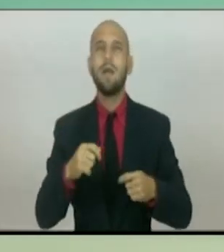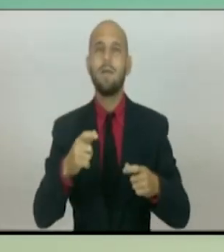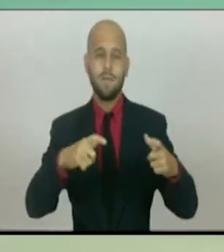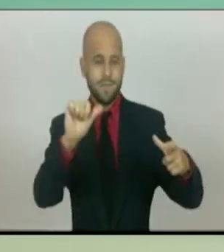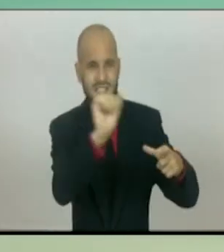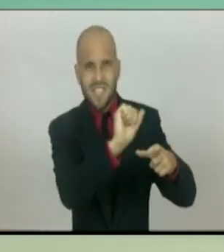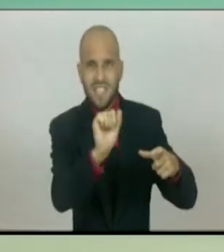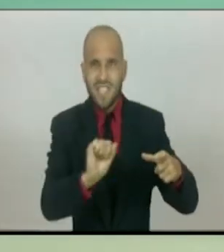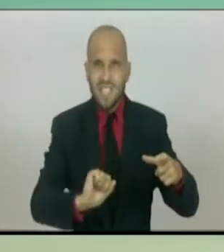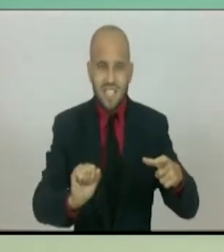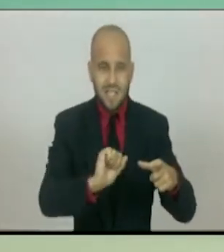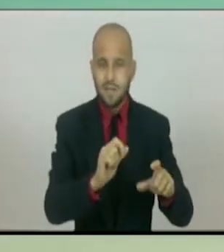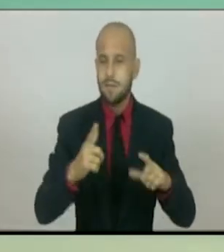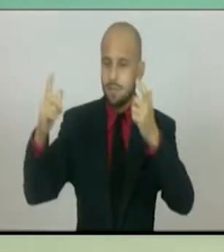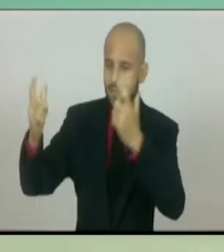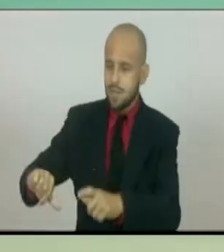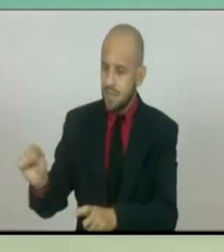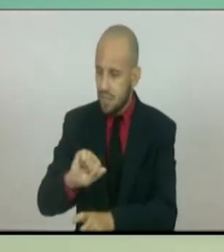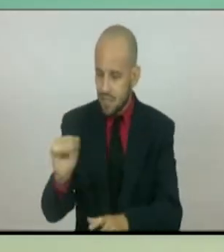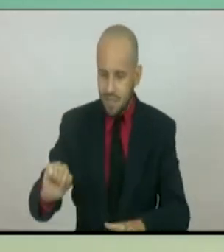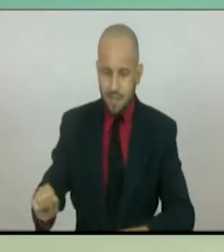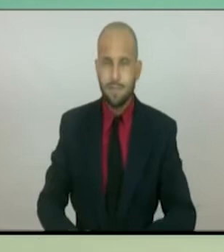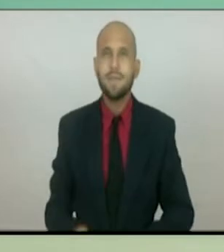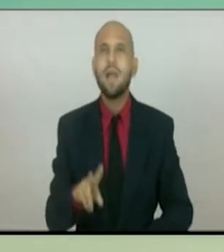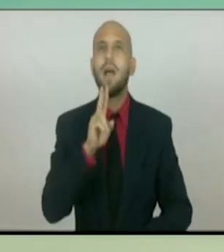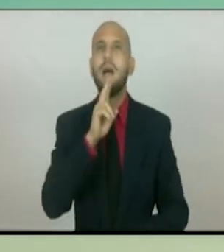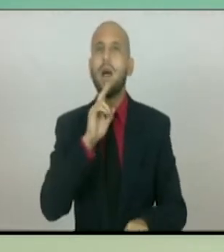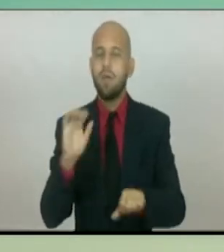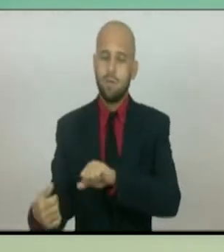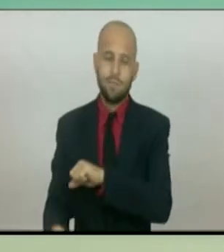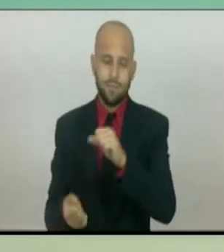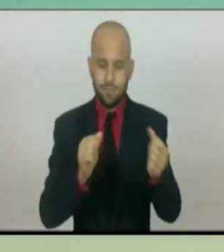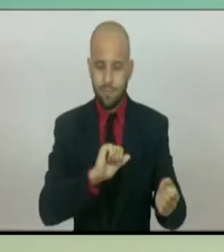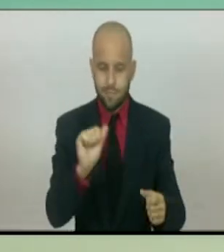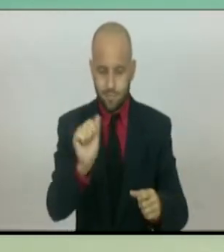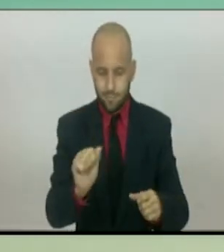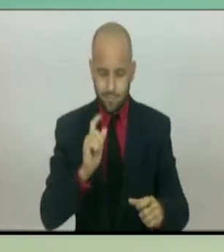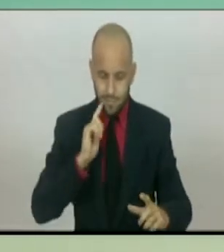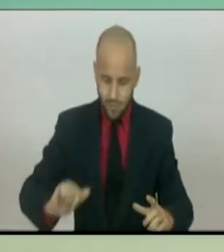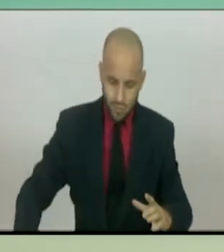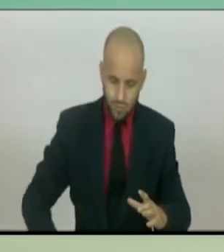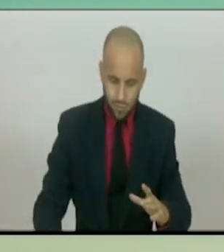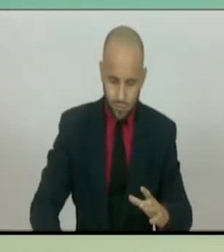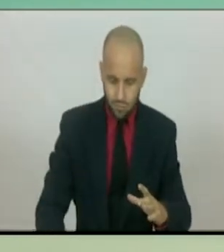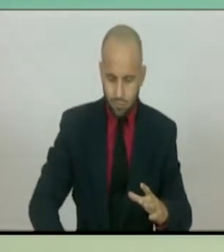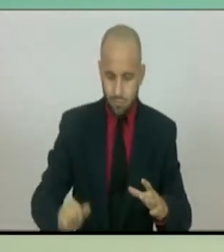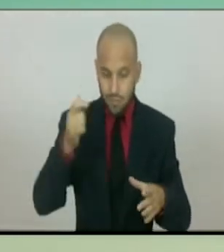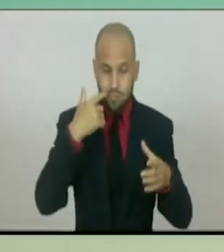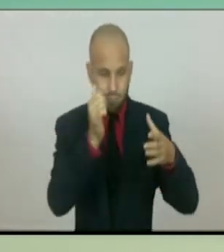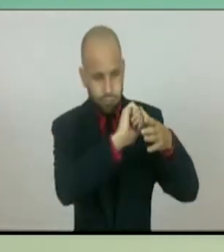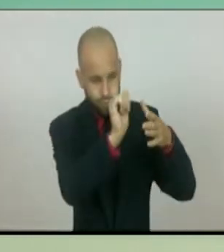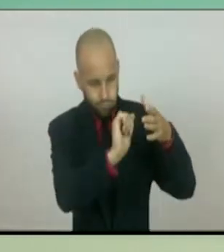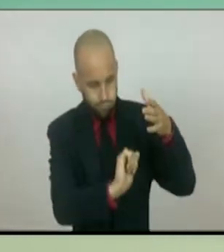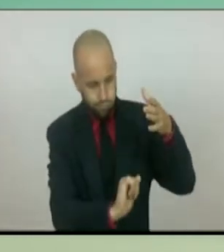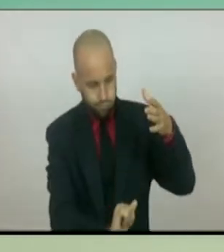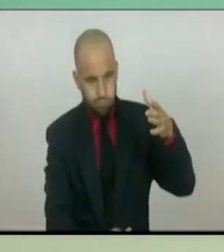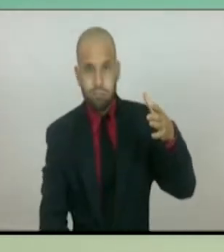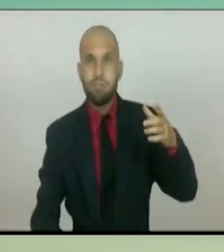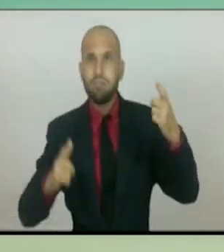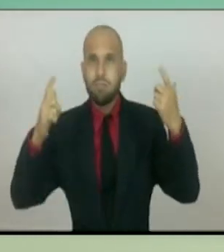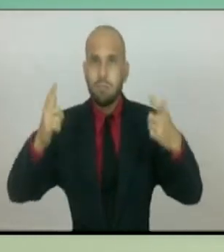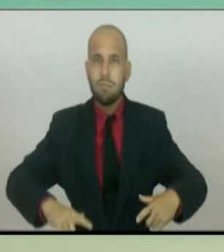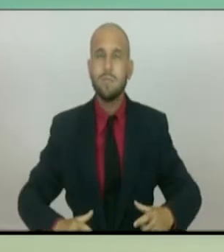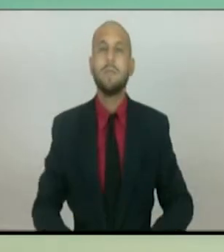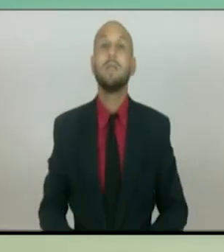los tanques, siempre sacarle un cubo de agua al tanque, cepillar de abajo hacia arriba, de arriba hacia abajo, sacudir el